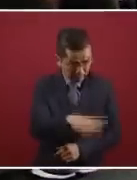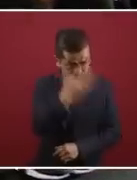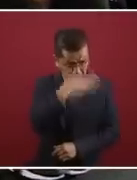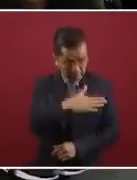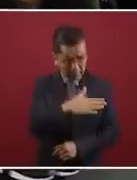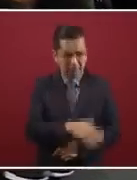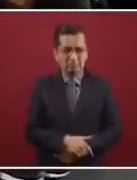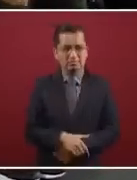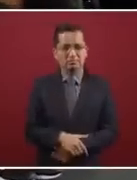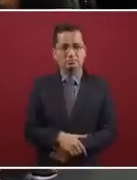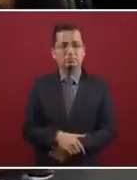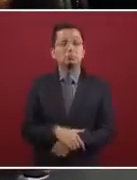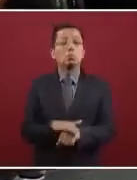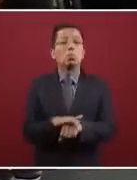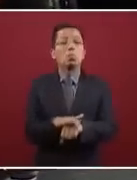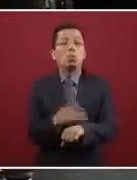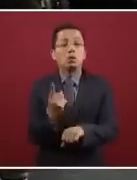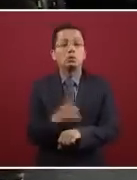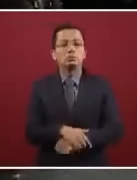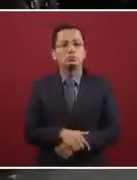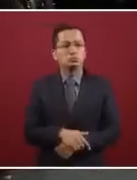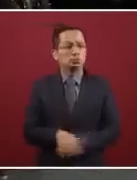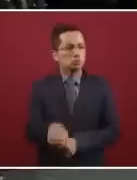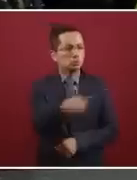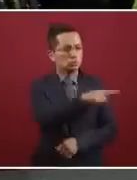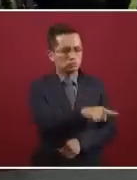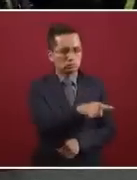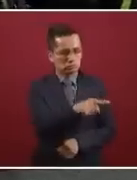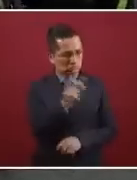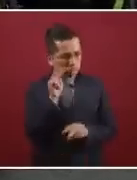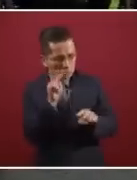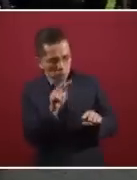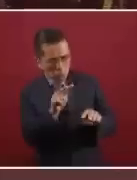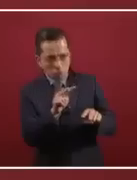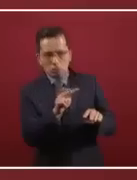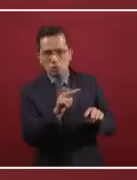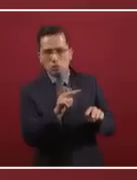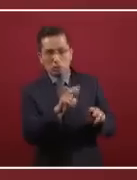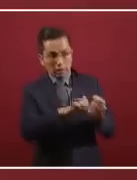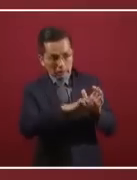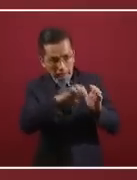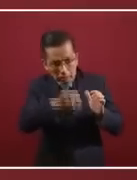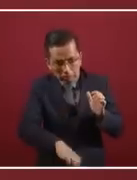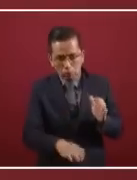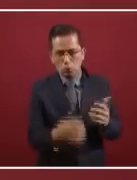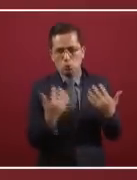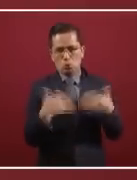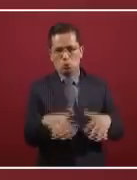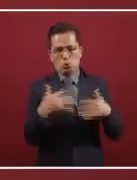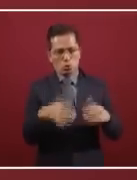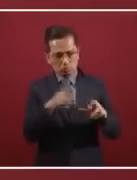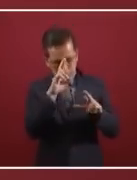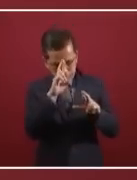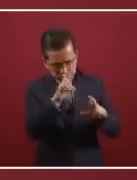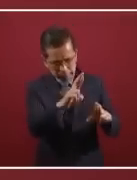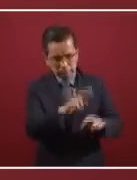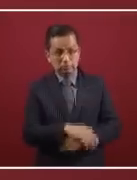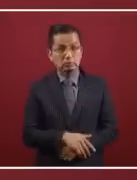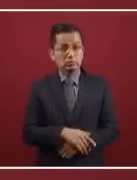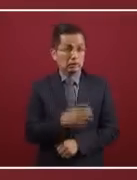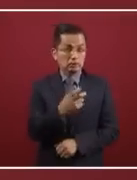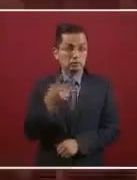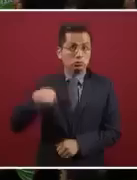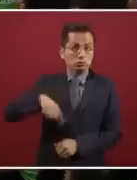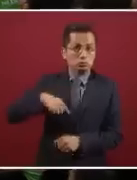Por lo que ustedes representan. Son un ejemplo para todos los